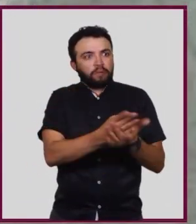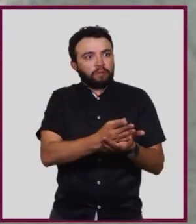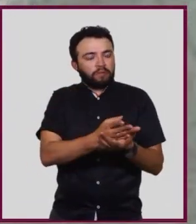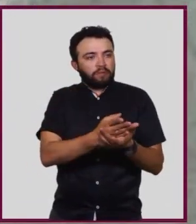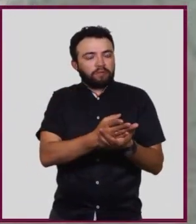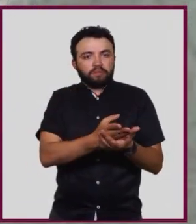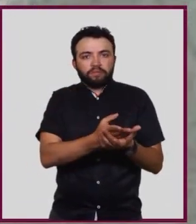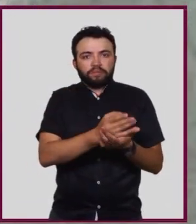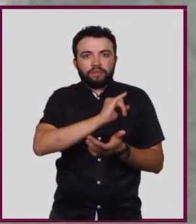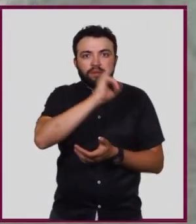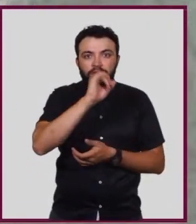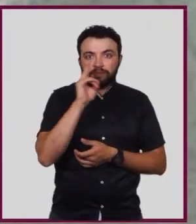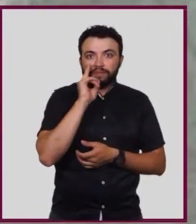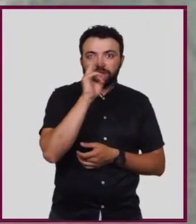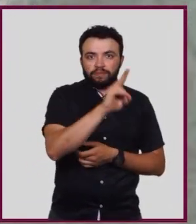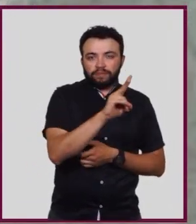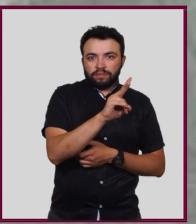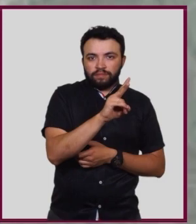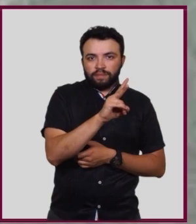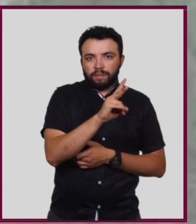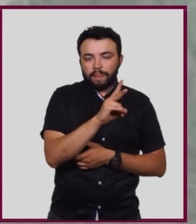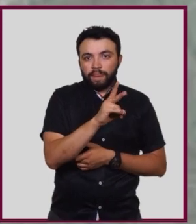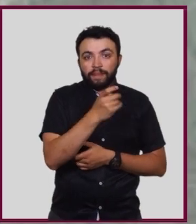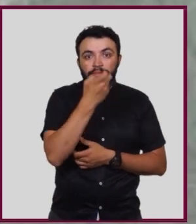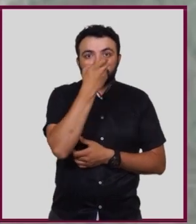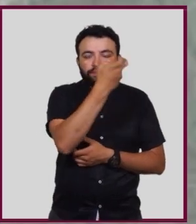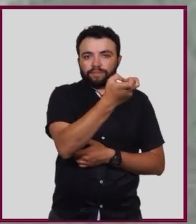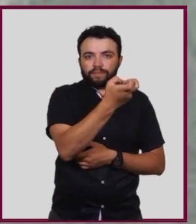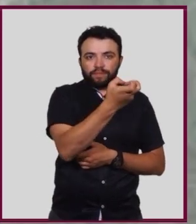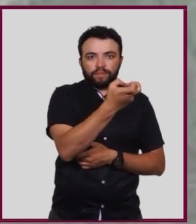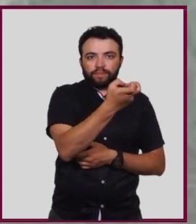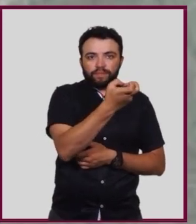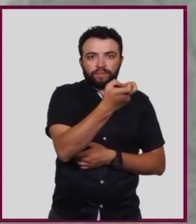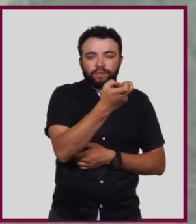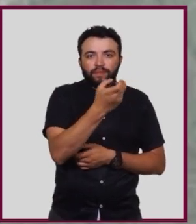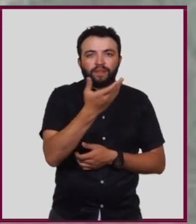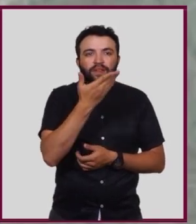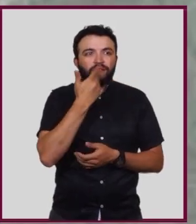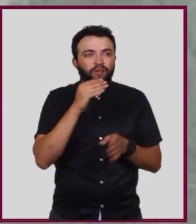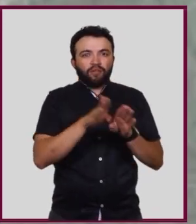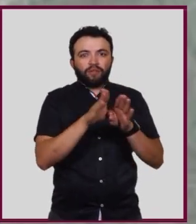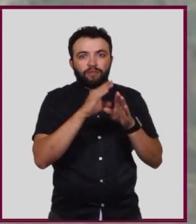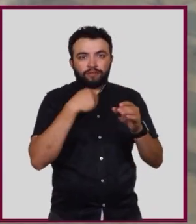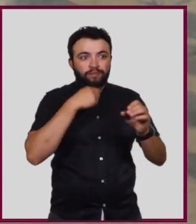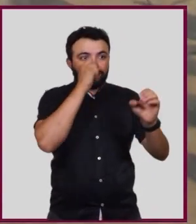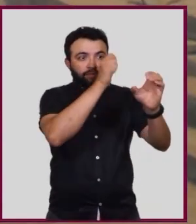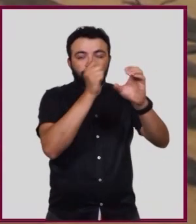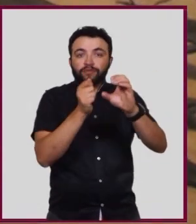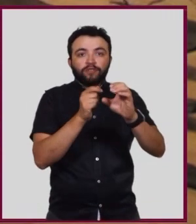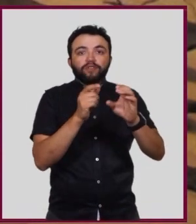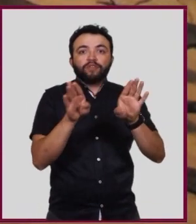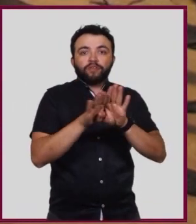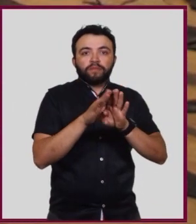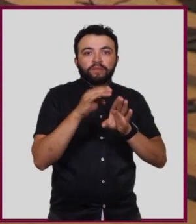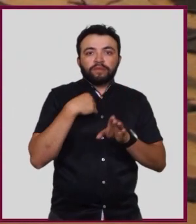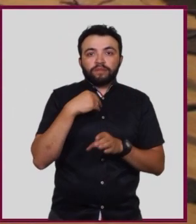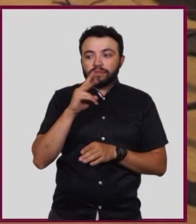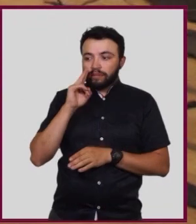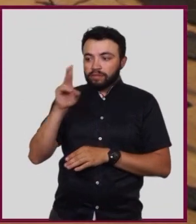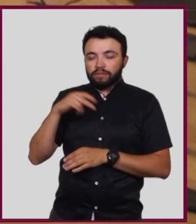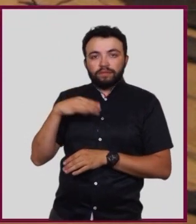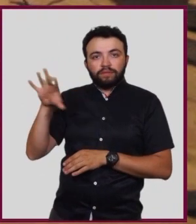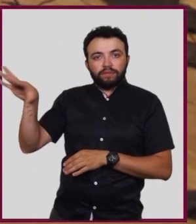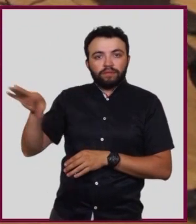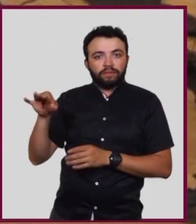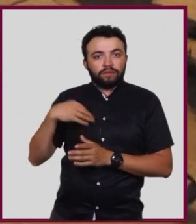objeto. Esto no es escultura, esto es un objeto encontrado. Casi siempre